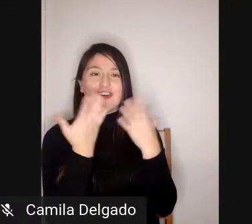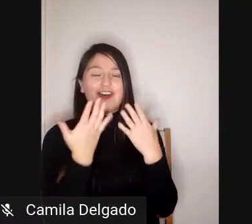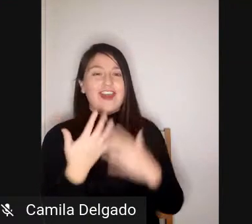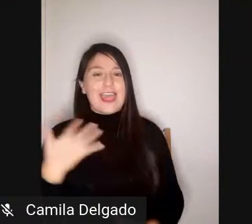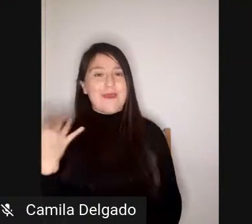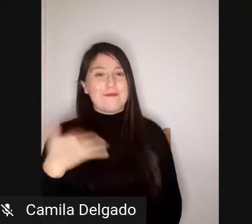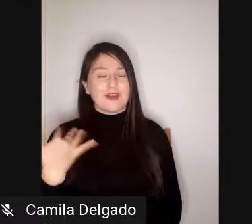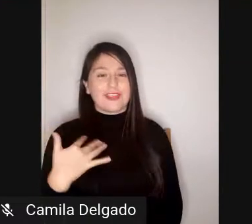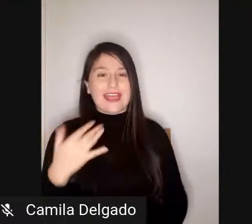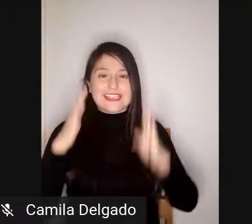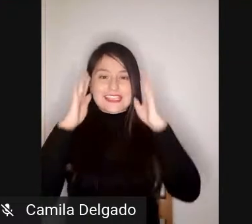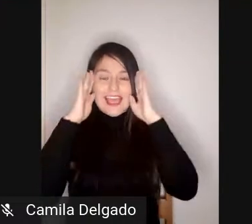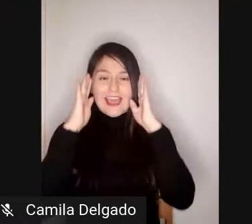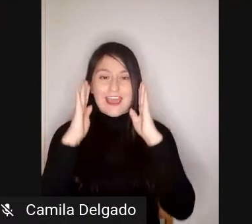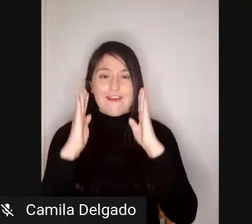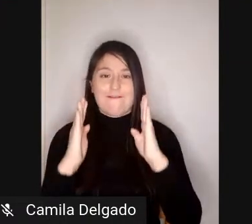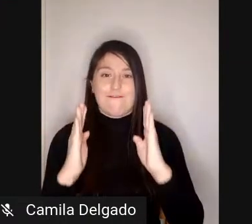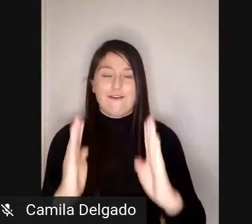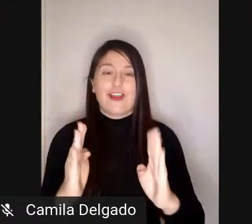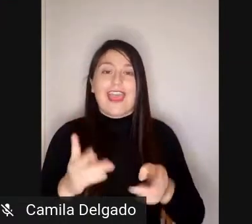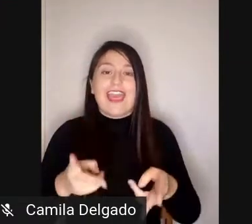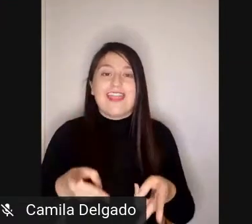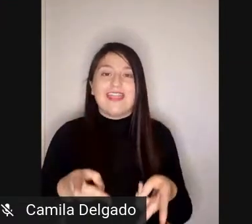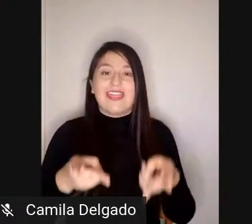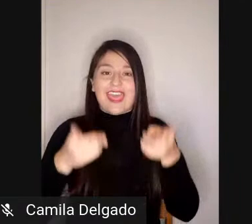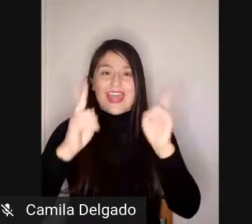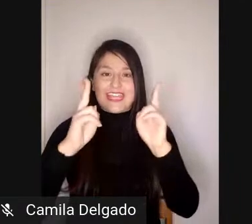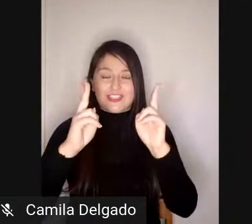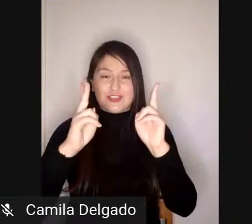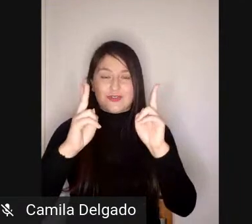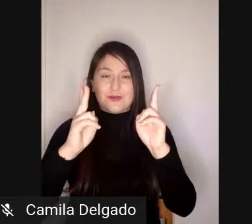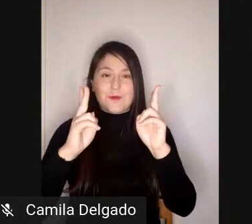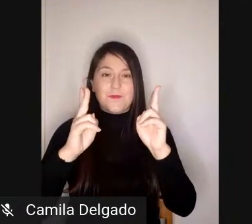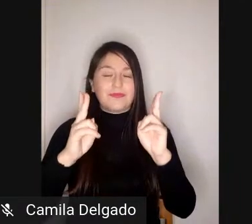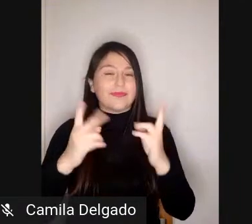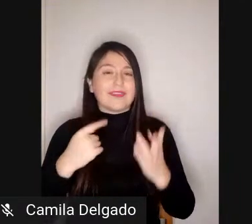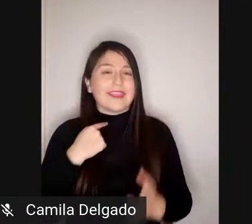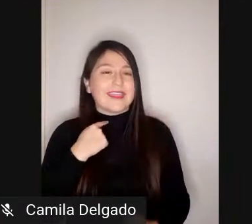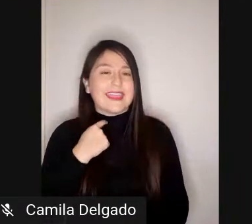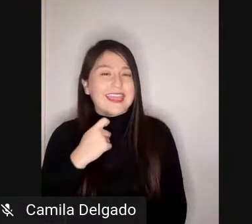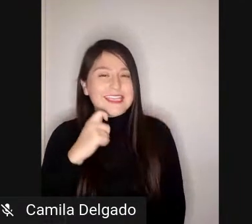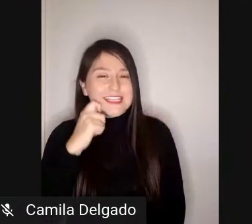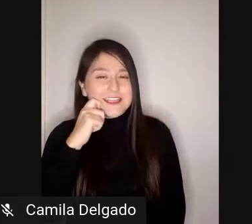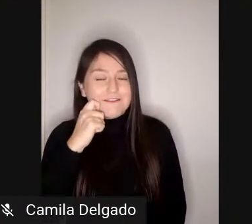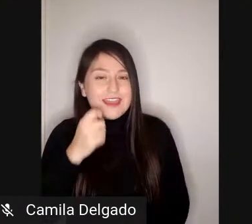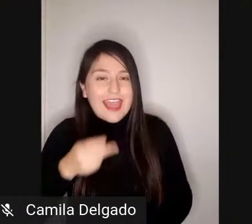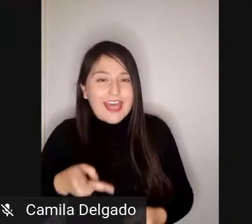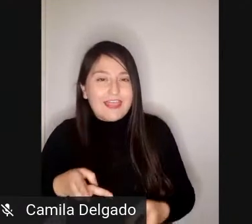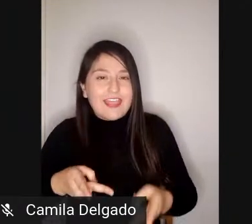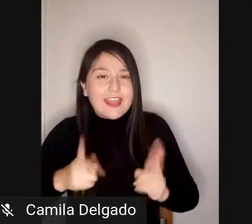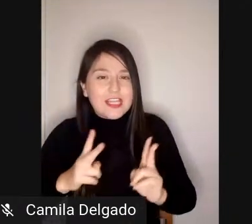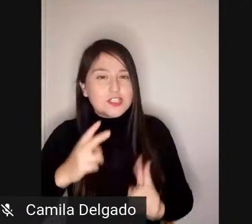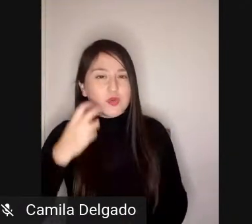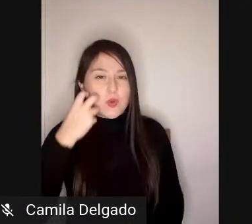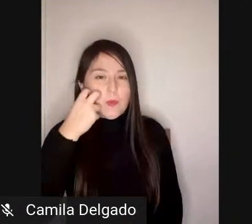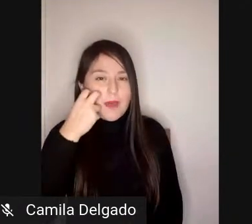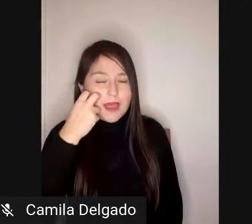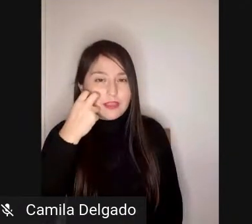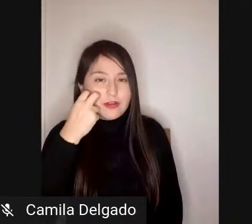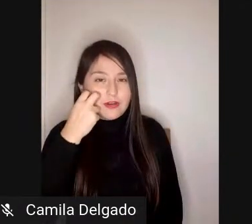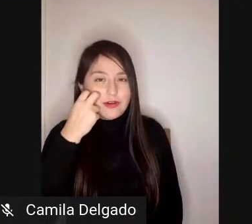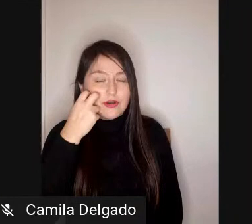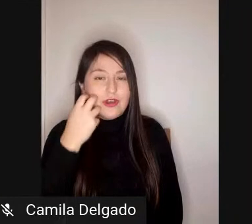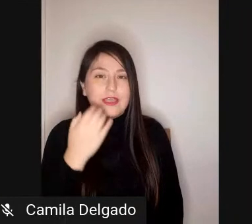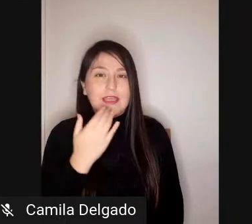derecho en todo, en todo el campo amplio que significa los derechos humanos, y sobre todo por lo originario, que